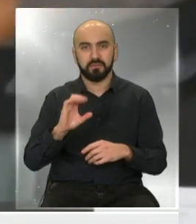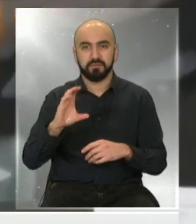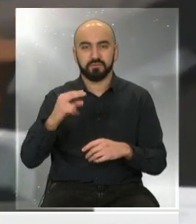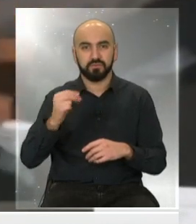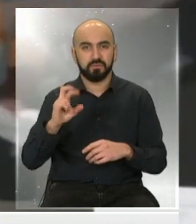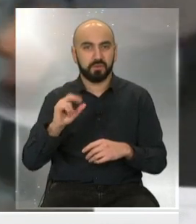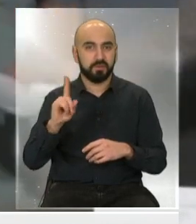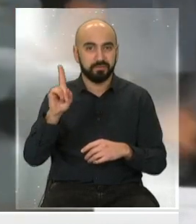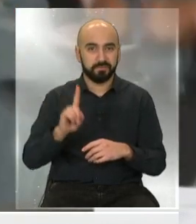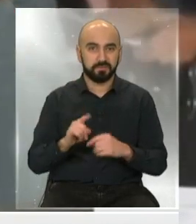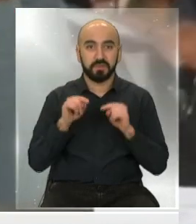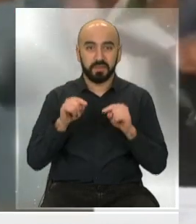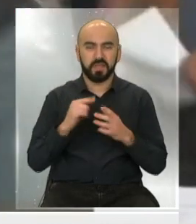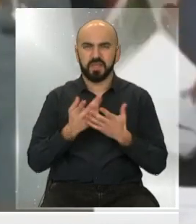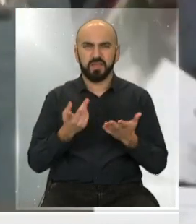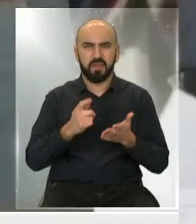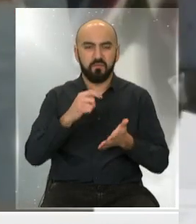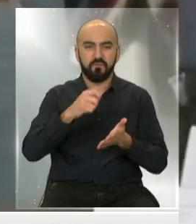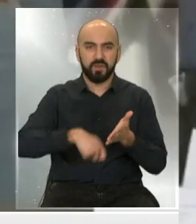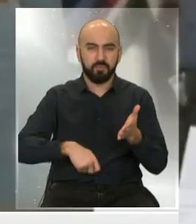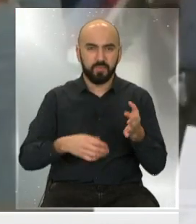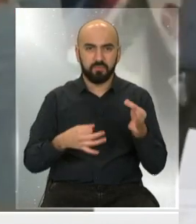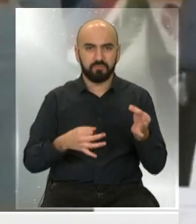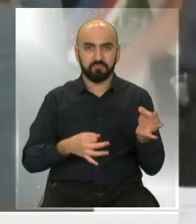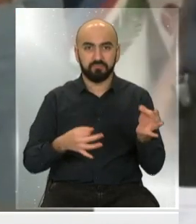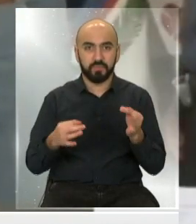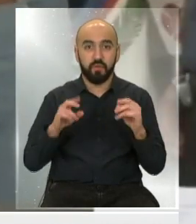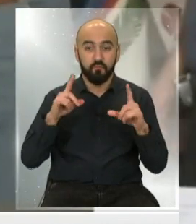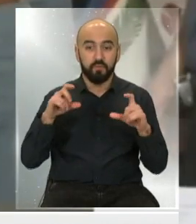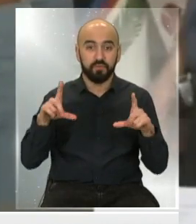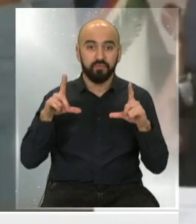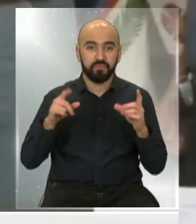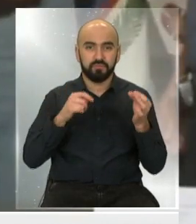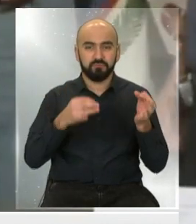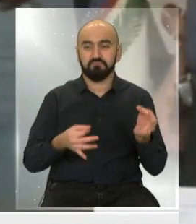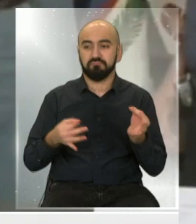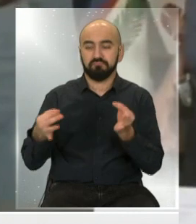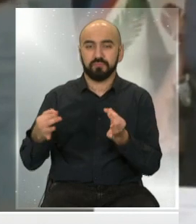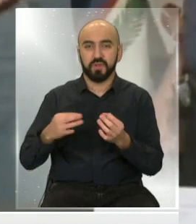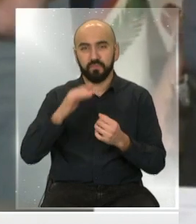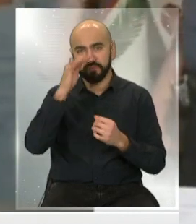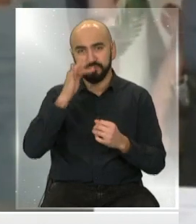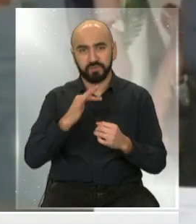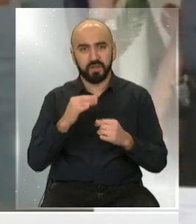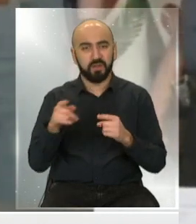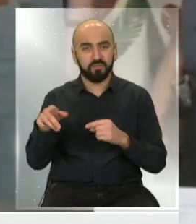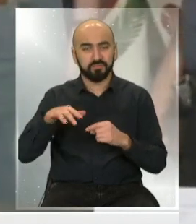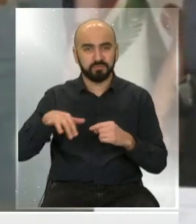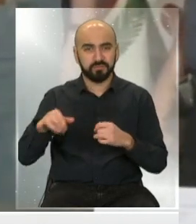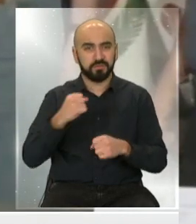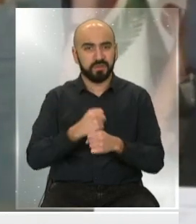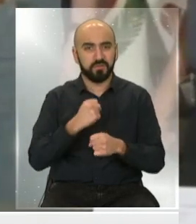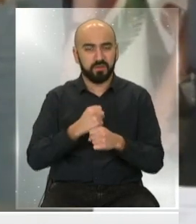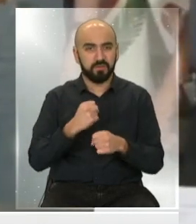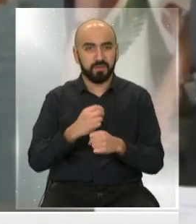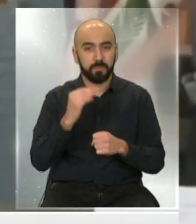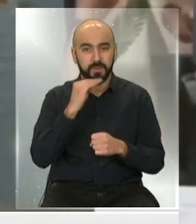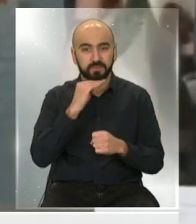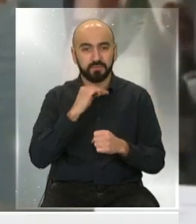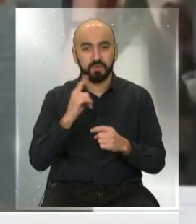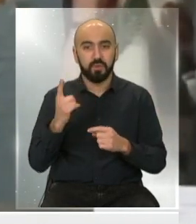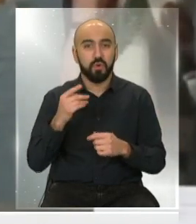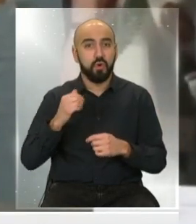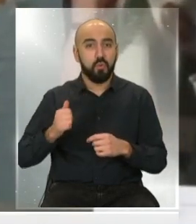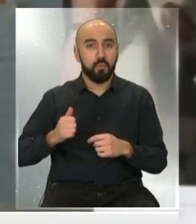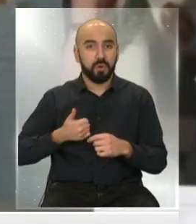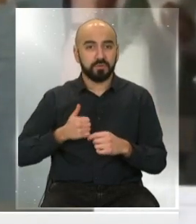¿qué hizo? Bueno, firmó autógrafos con fotos suyas para funcionarios y trabajadores de emergencia hasta que un policía le pidió